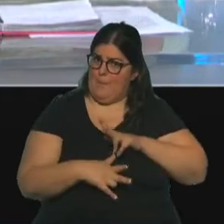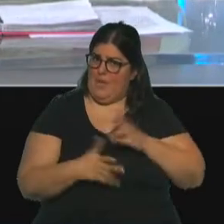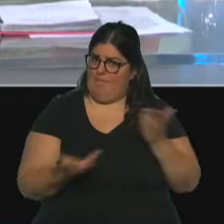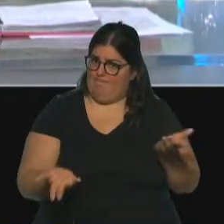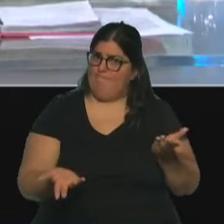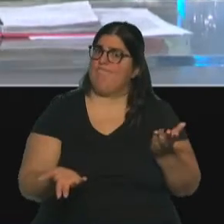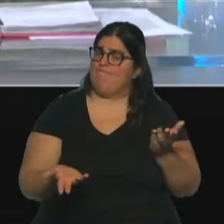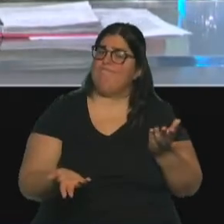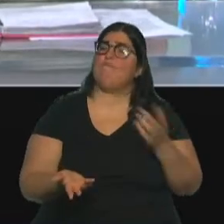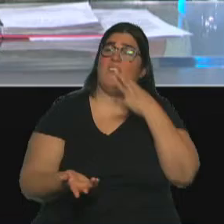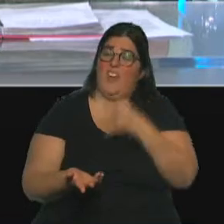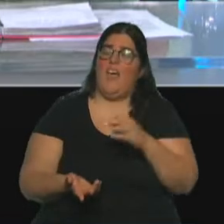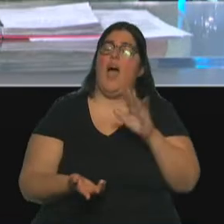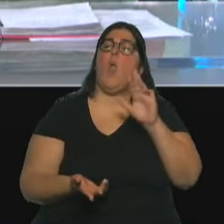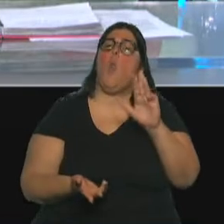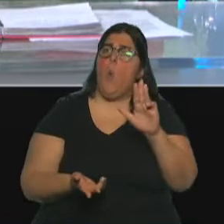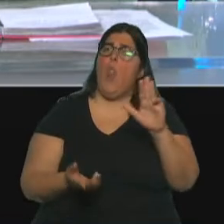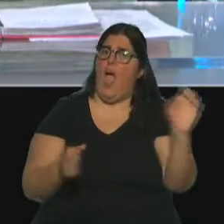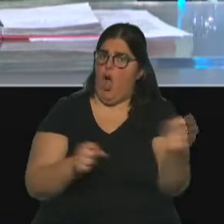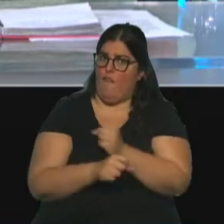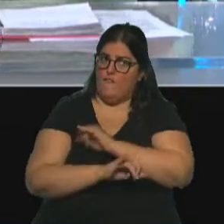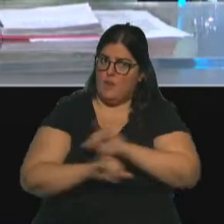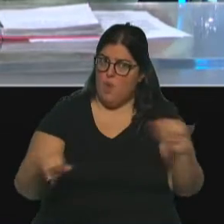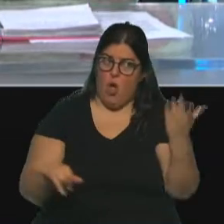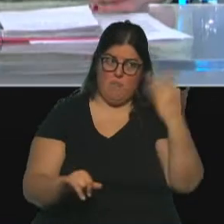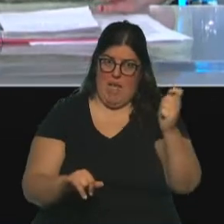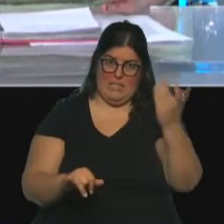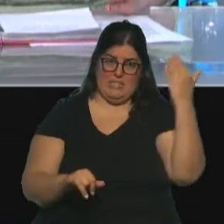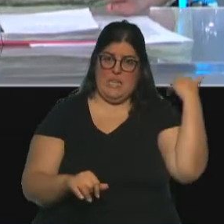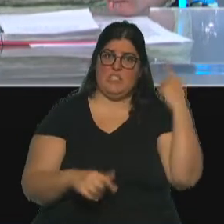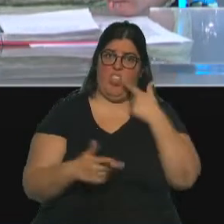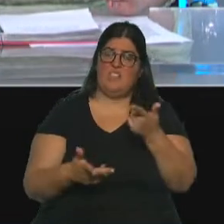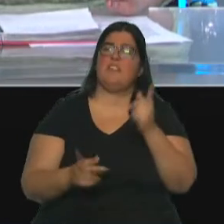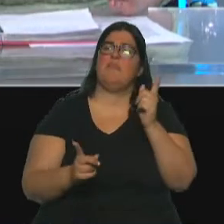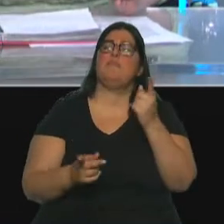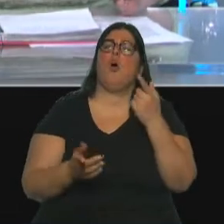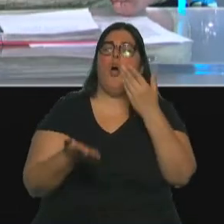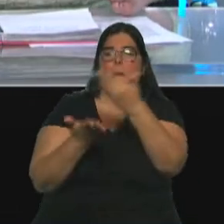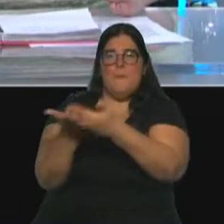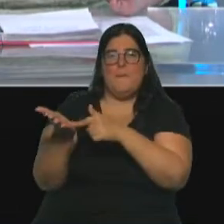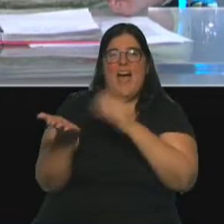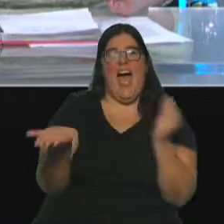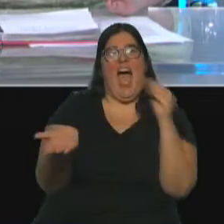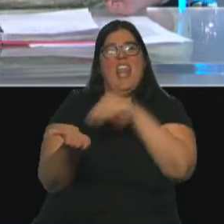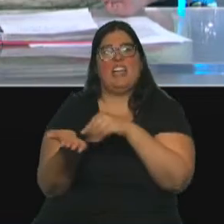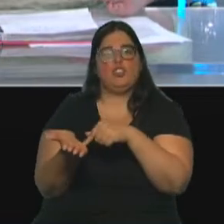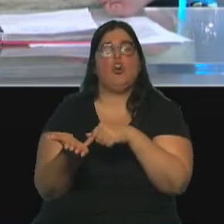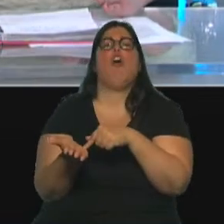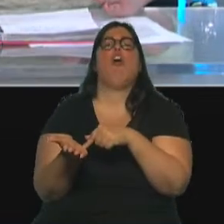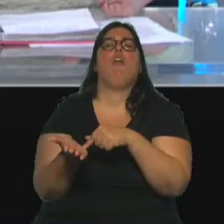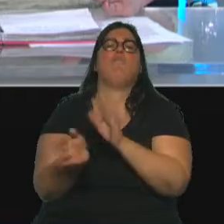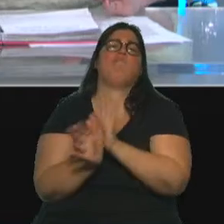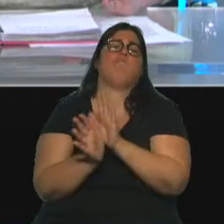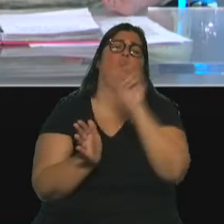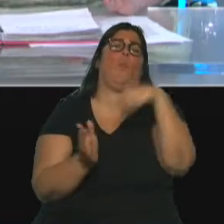realidad esto Lula lo confirmó también hace algunos meses, diciendo, bueno, este anexo, la verdad, que boicotea